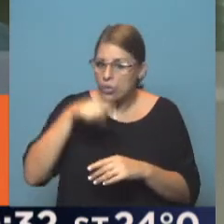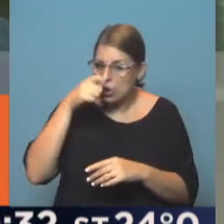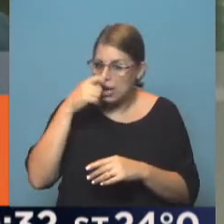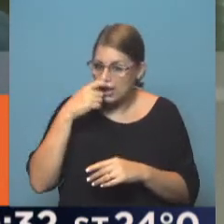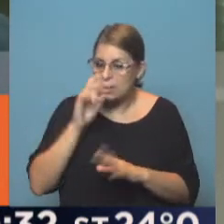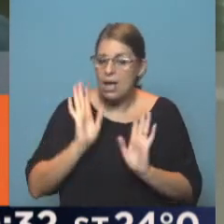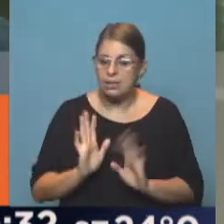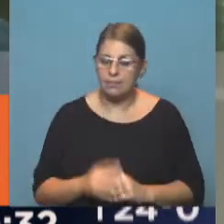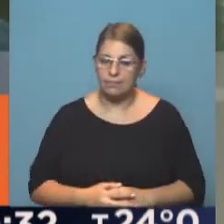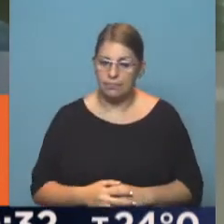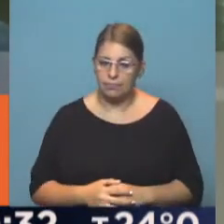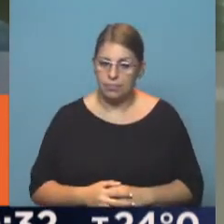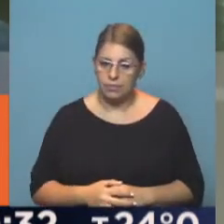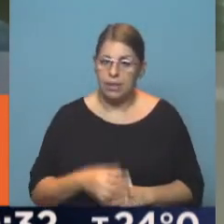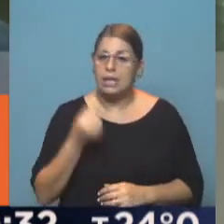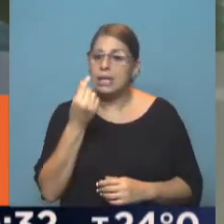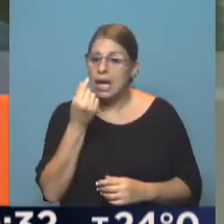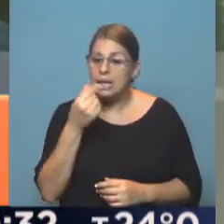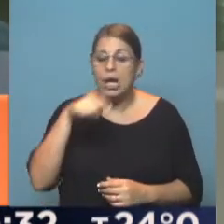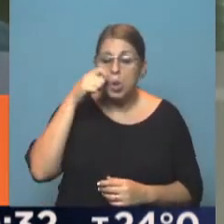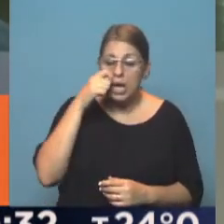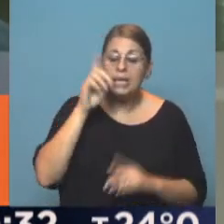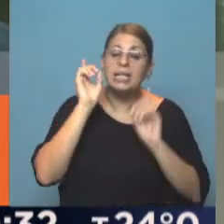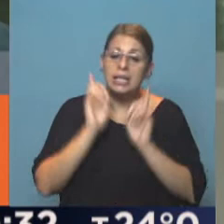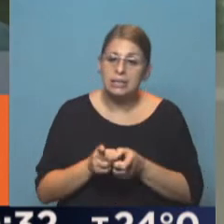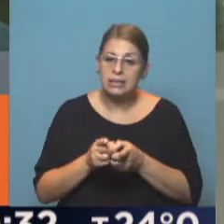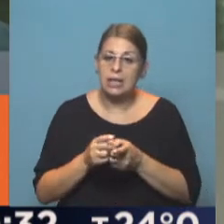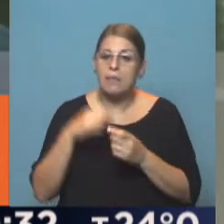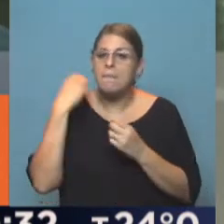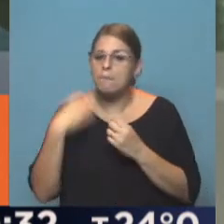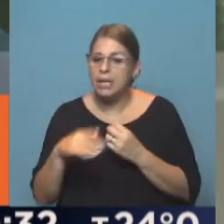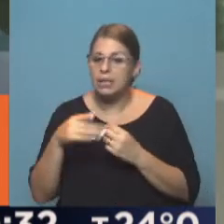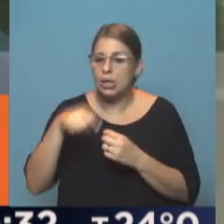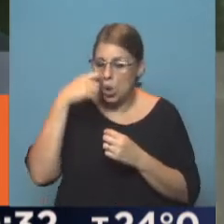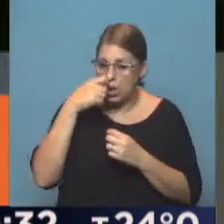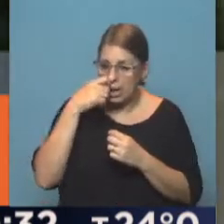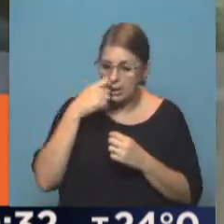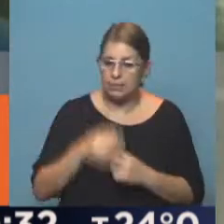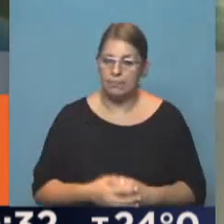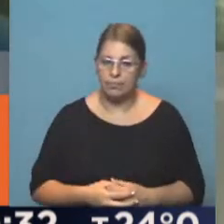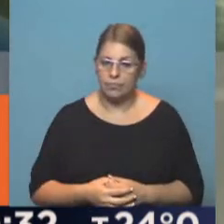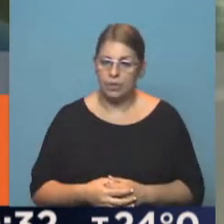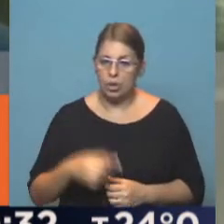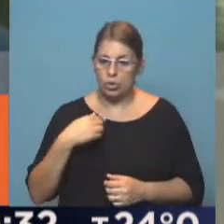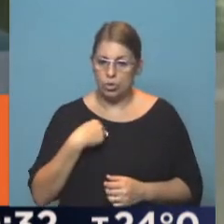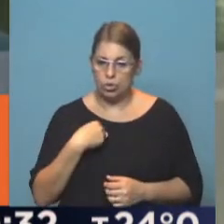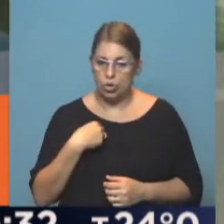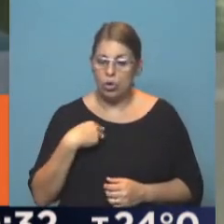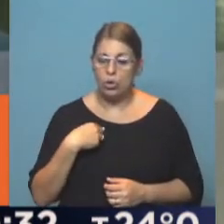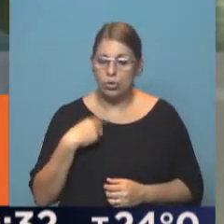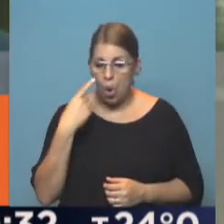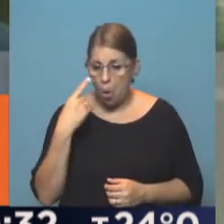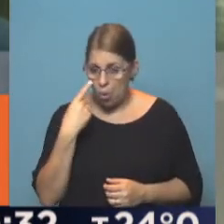cocaína sobre todo por la calidad de la cocaína y sobre todo por lo que se pierde consumiendo cocaína yo personalmente he tenido casos